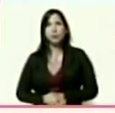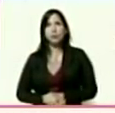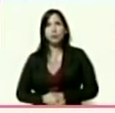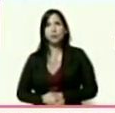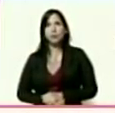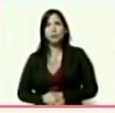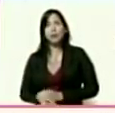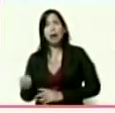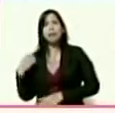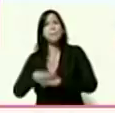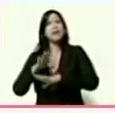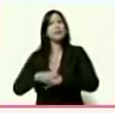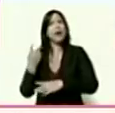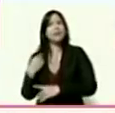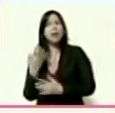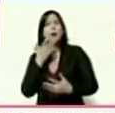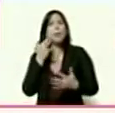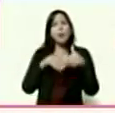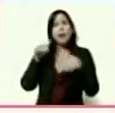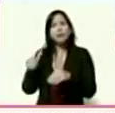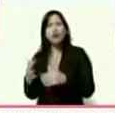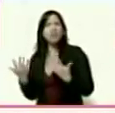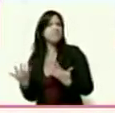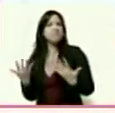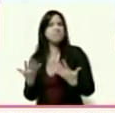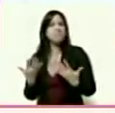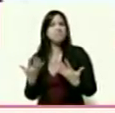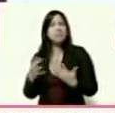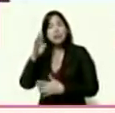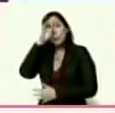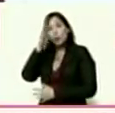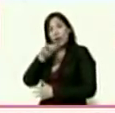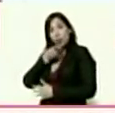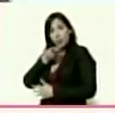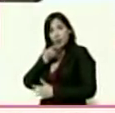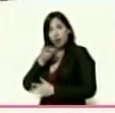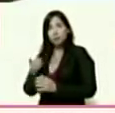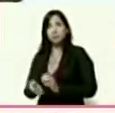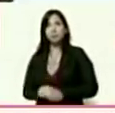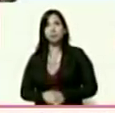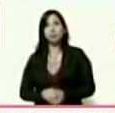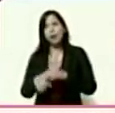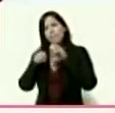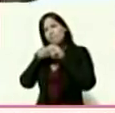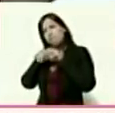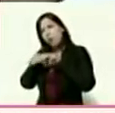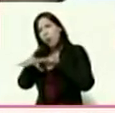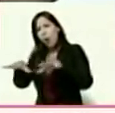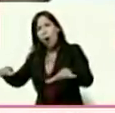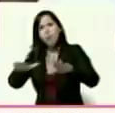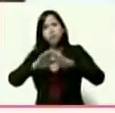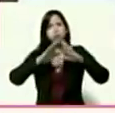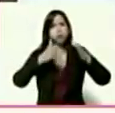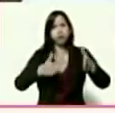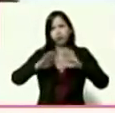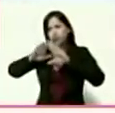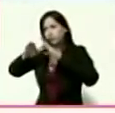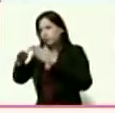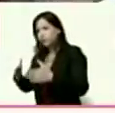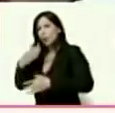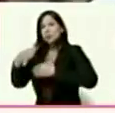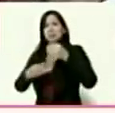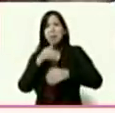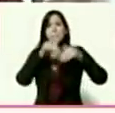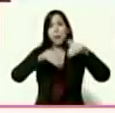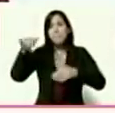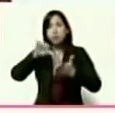Ayer, un hecho ocurrido ayer, había elecciones en República Dominicana. Desplegaron las mesas, desplegaron los